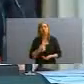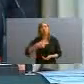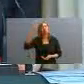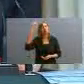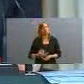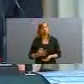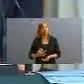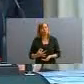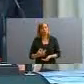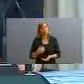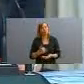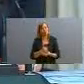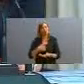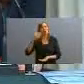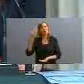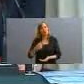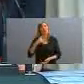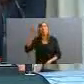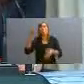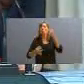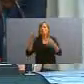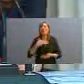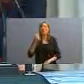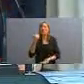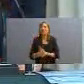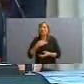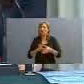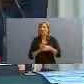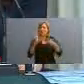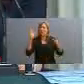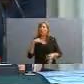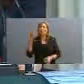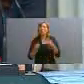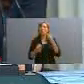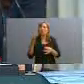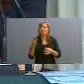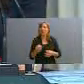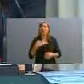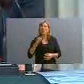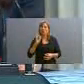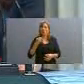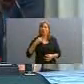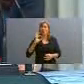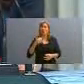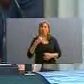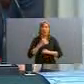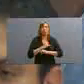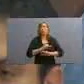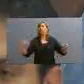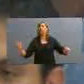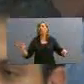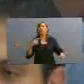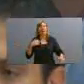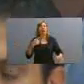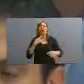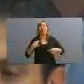legítima, una justicia legítima, una democratización de la justicia. Yo sé que actúe como un gran disparador, un gran catalizador para el debate.